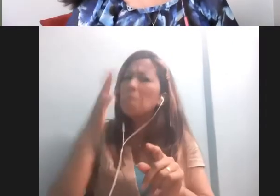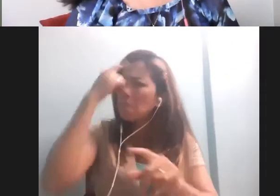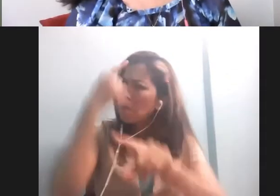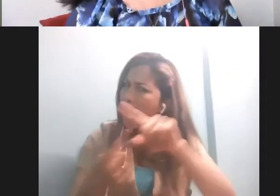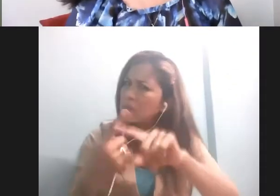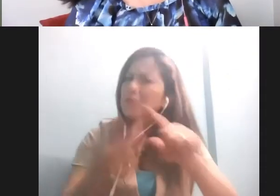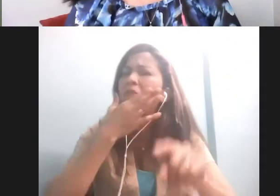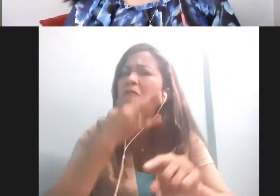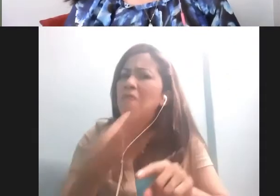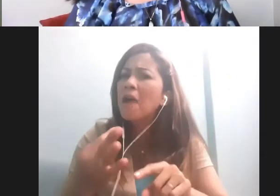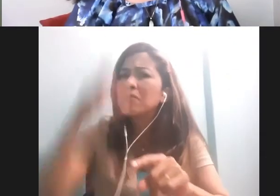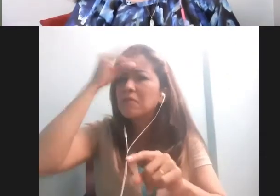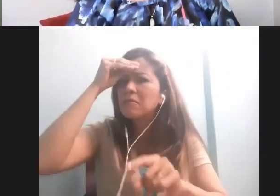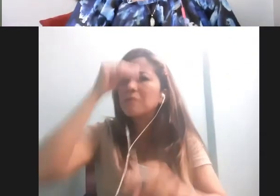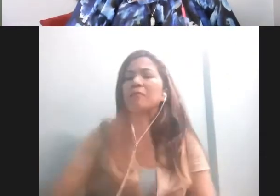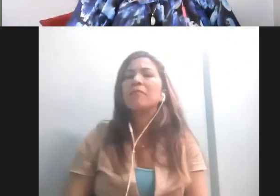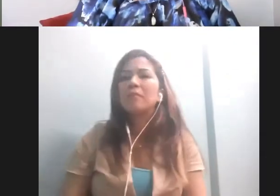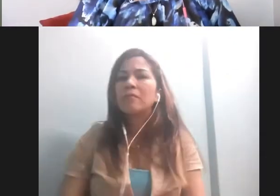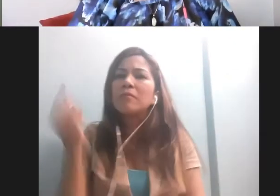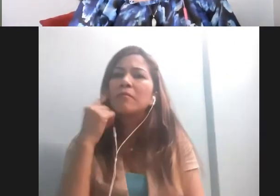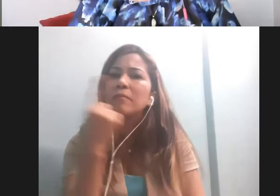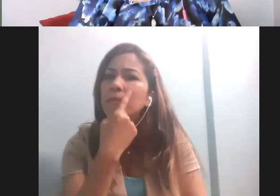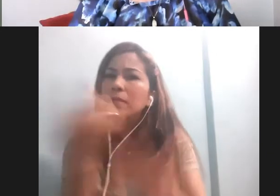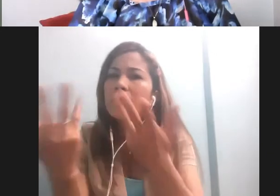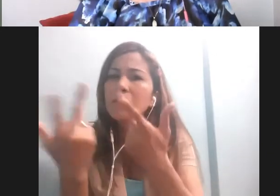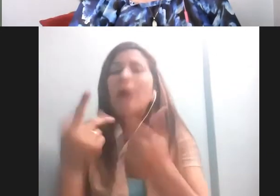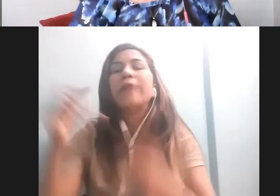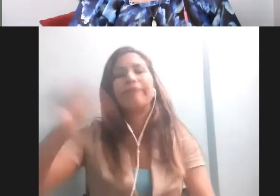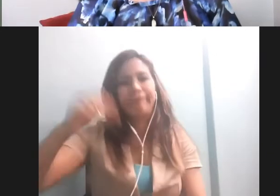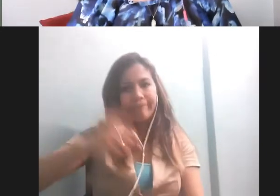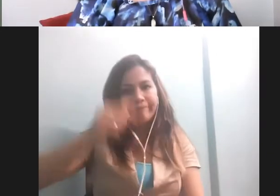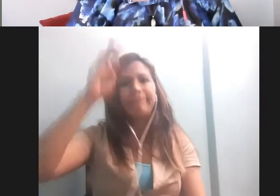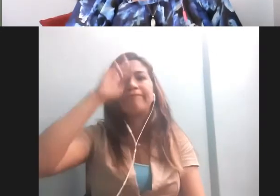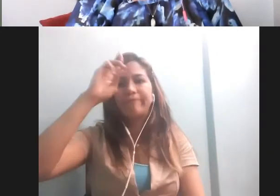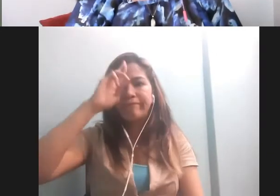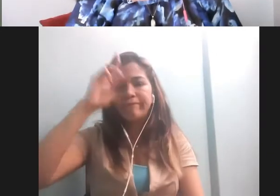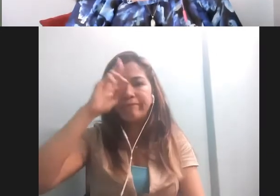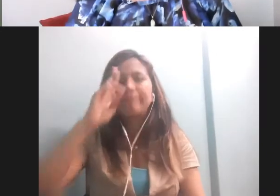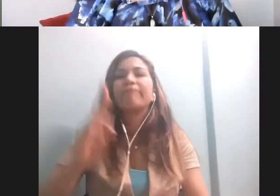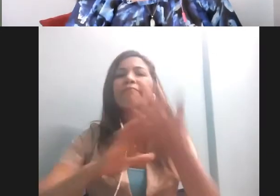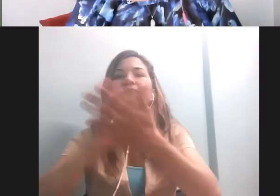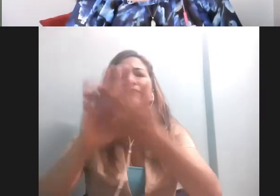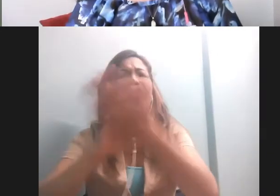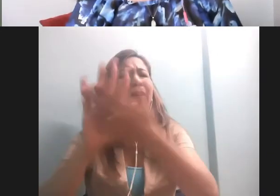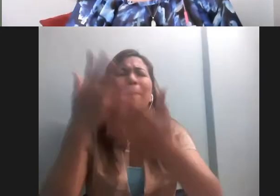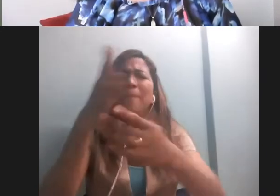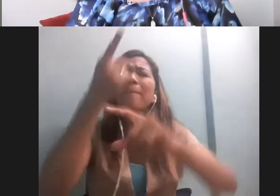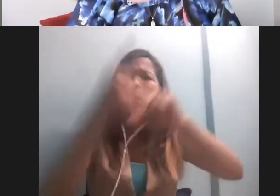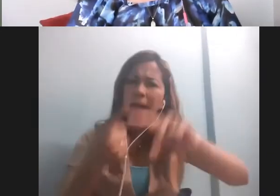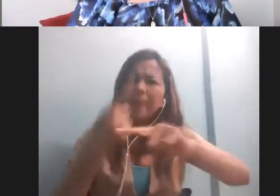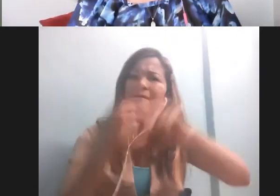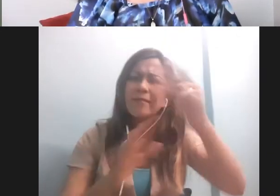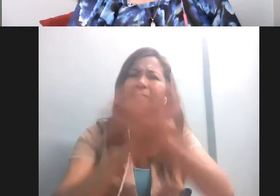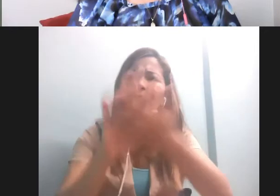esa lengua. Sí. Sí, en esa parte sí, sí va a implementar otra lengua porque va a tener la misma situación. Incluso recuerda